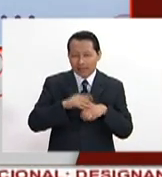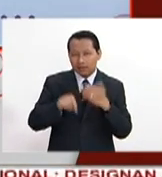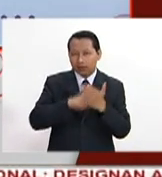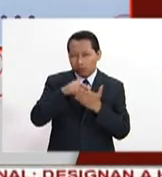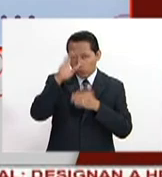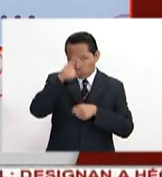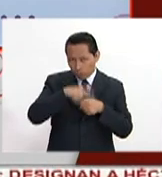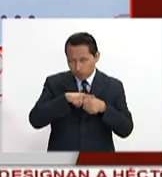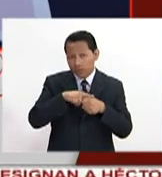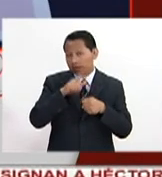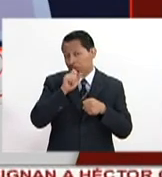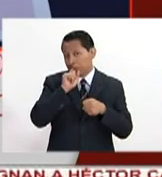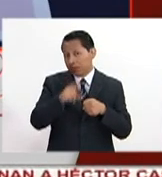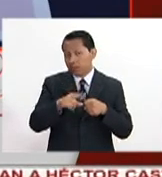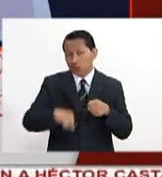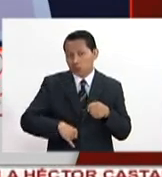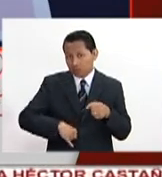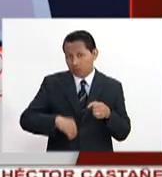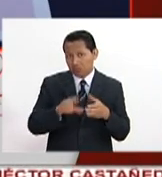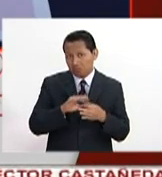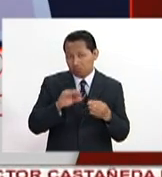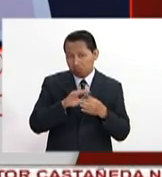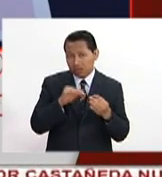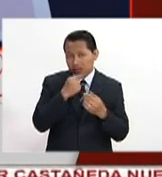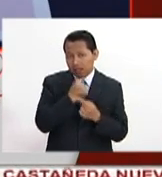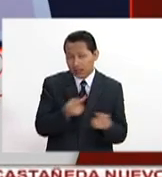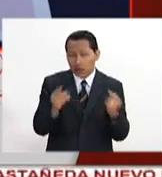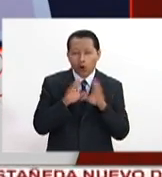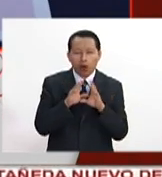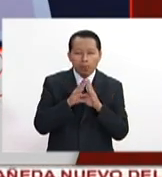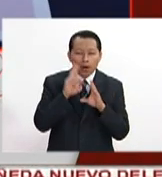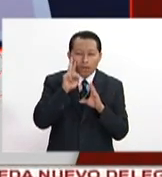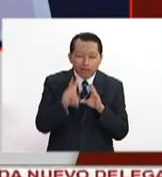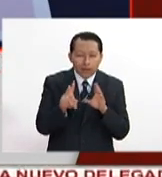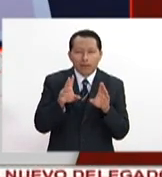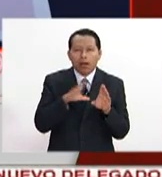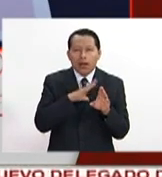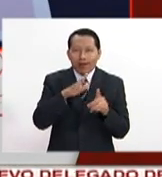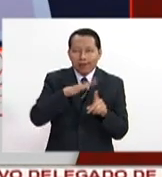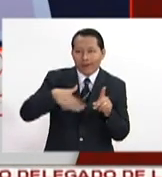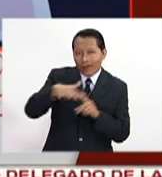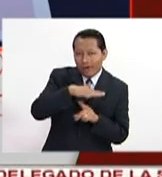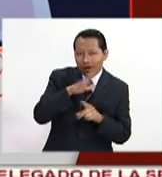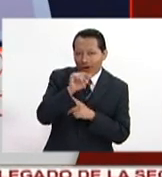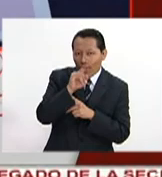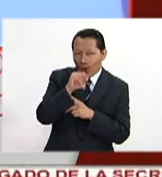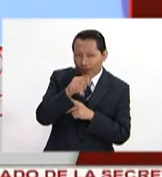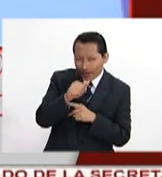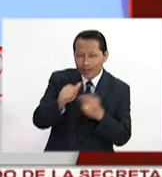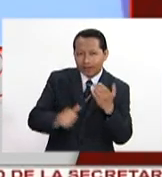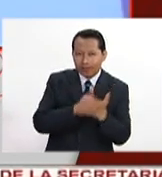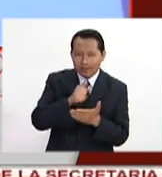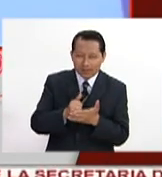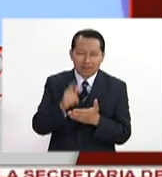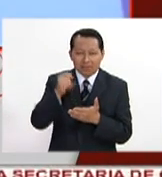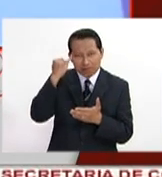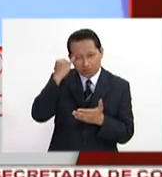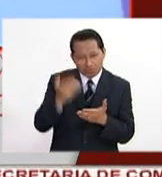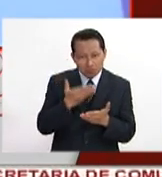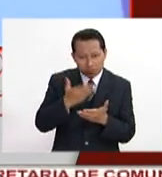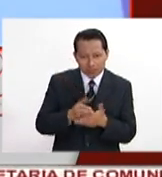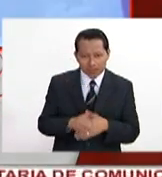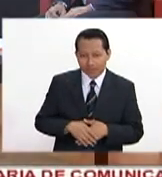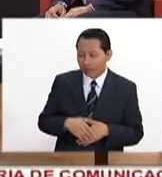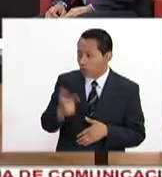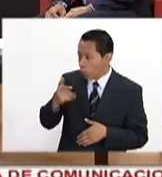culturales. Entonces es interesante desde la perspectiva infantil cómo ellos ven sus colonias y su ciudad y qué es lo que ellos proponen. Gustavo, qué bueno